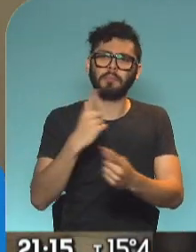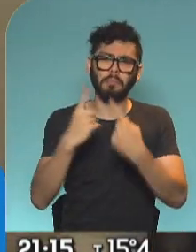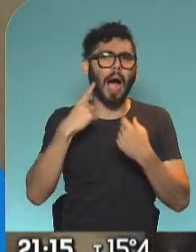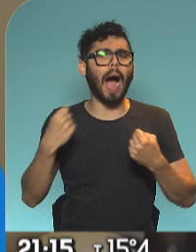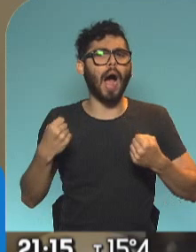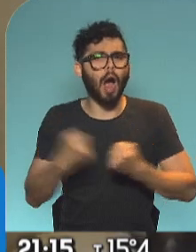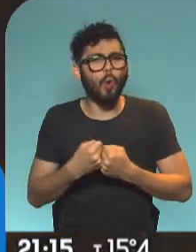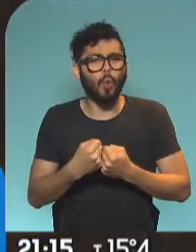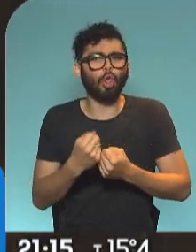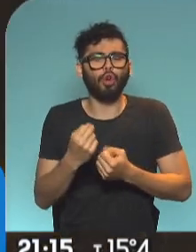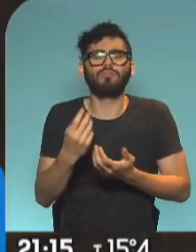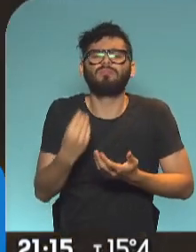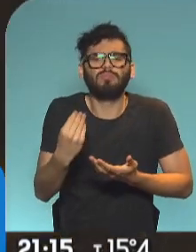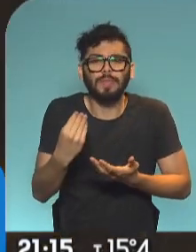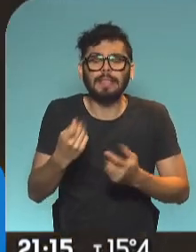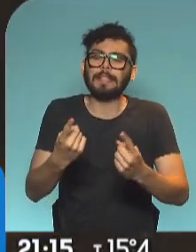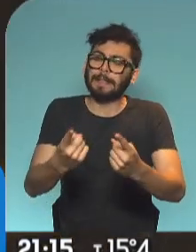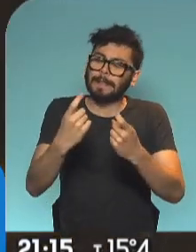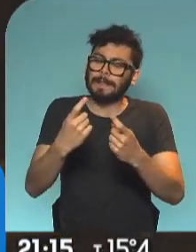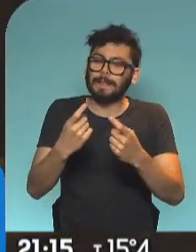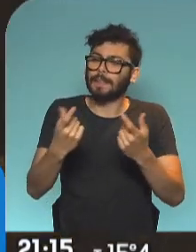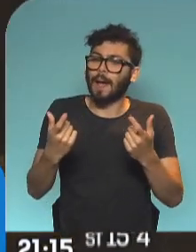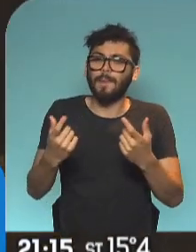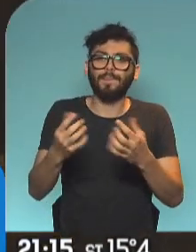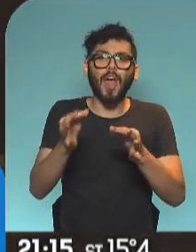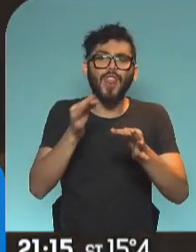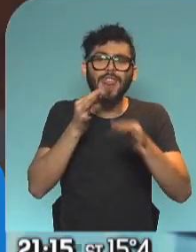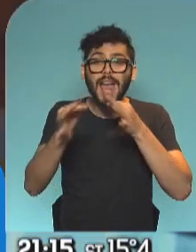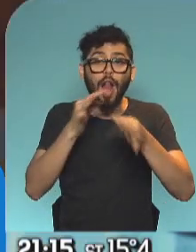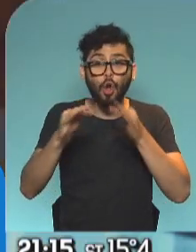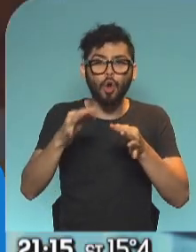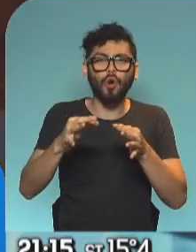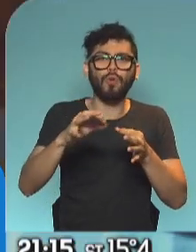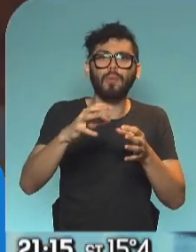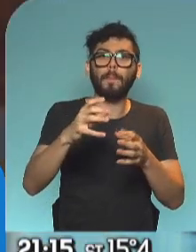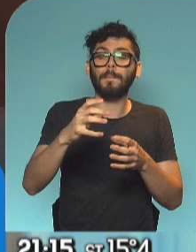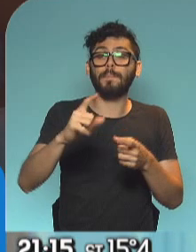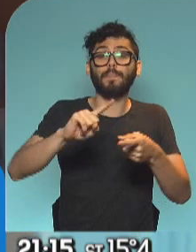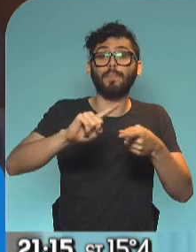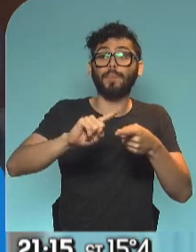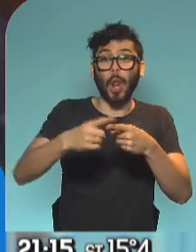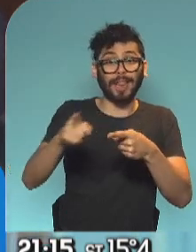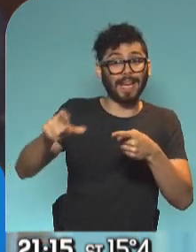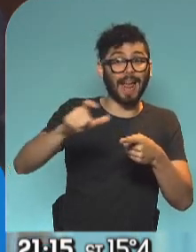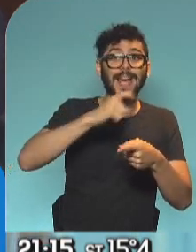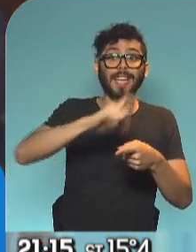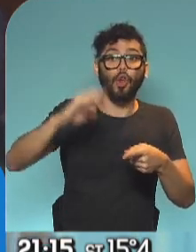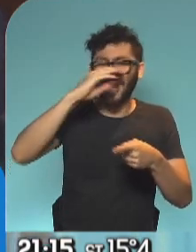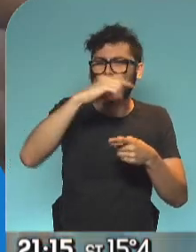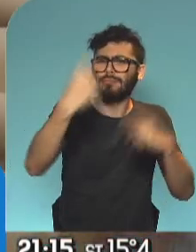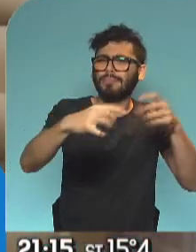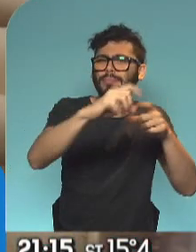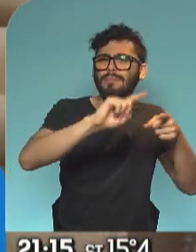en la necesidad de crear una mesa de diálogo con la participación de distintas fuerzas políticas de Río Negro para buscar